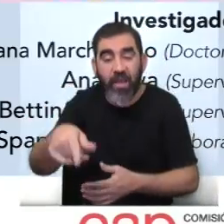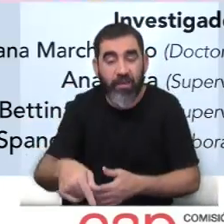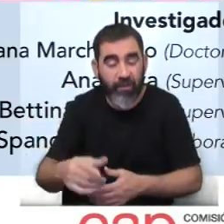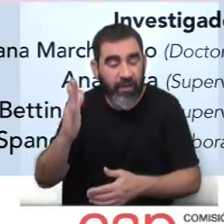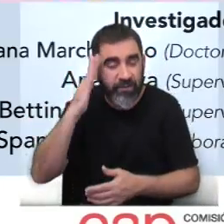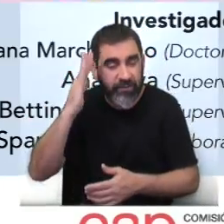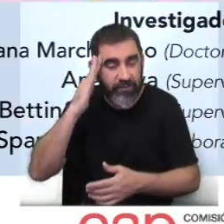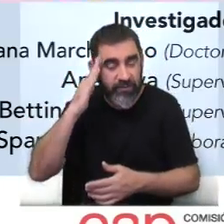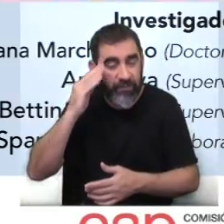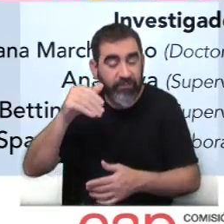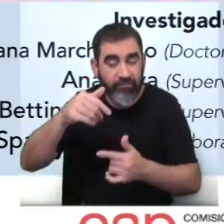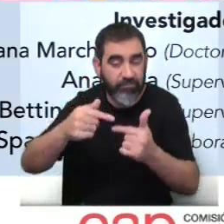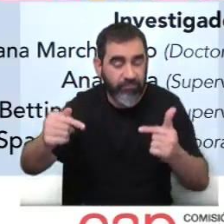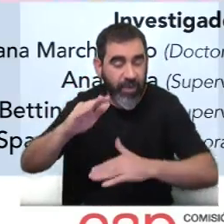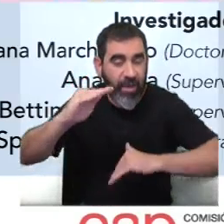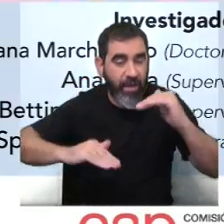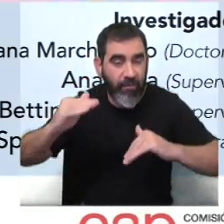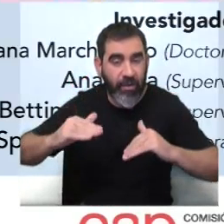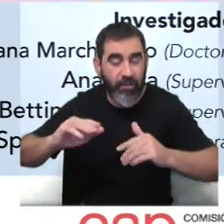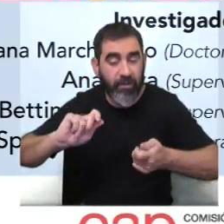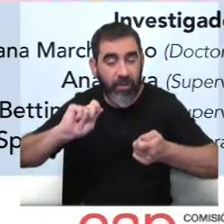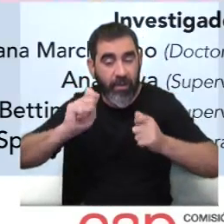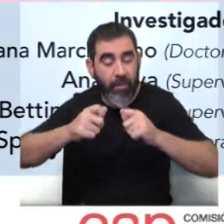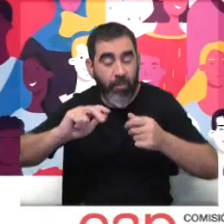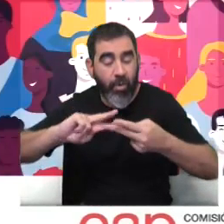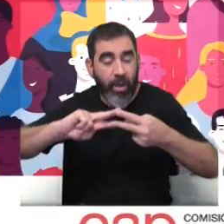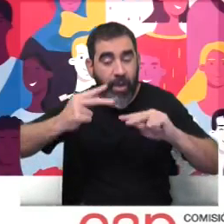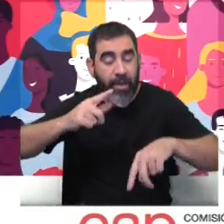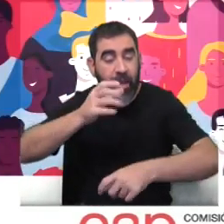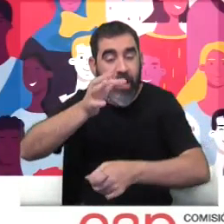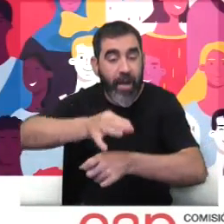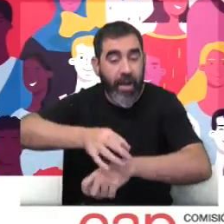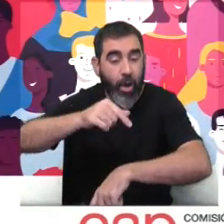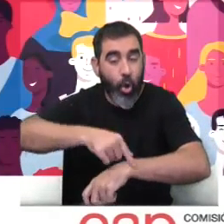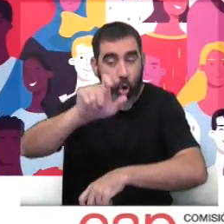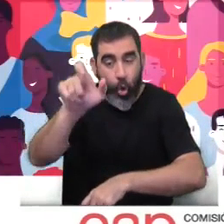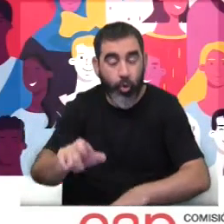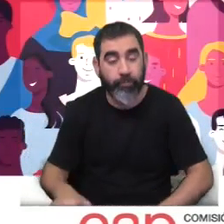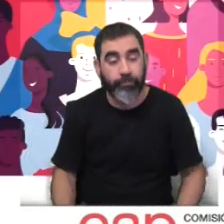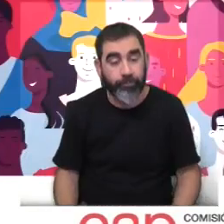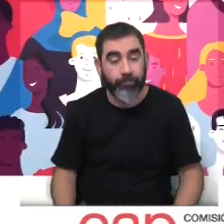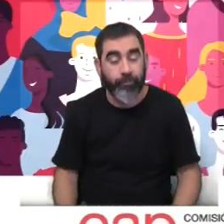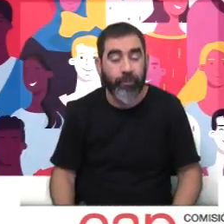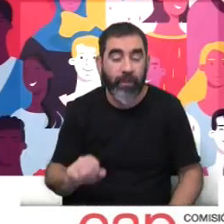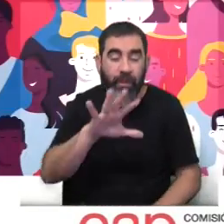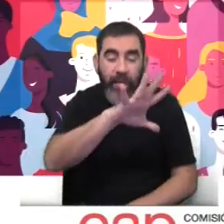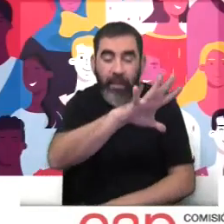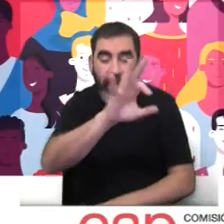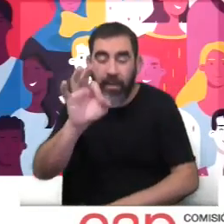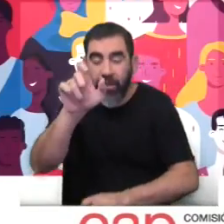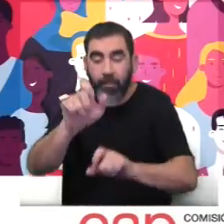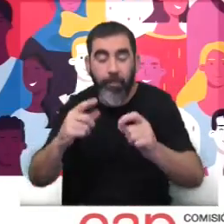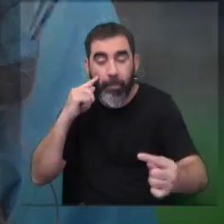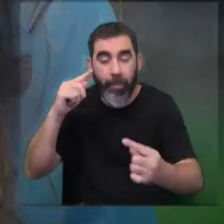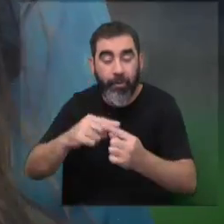niveles de melatonina y para ver las variantes de los genes reloj presentes en nuestra población. Buscamos alrededor de 500 personas para la